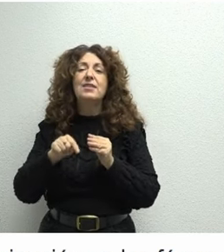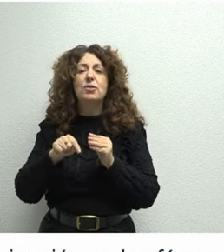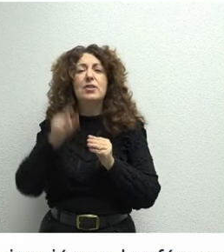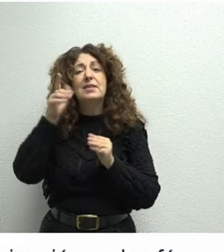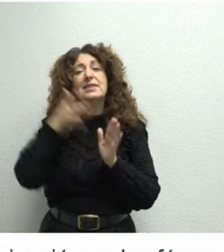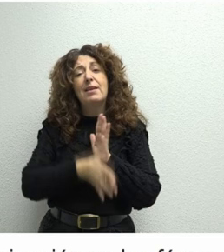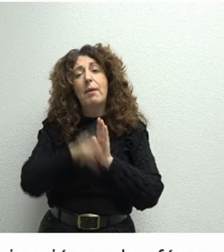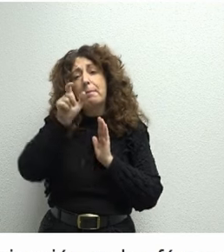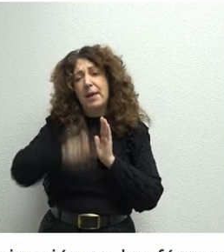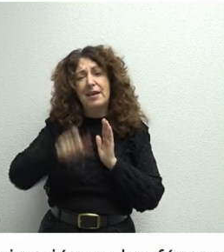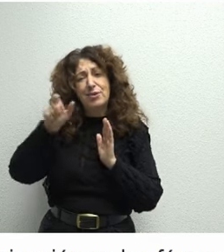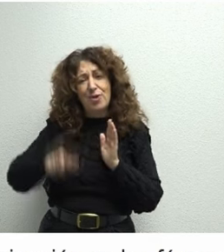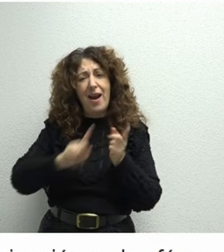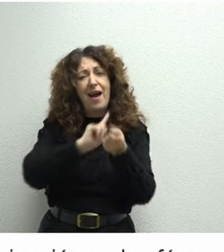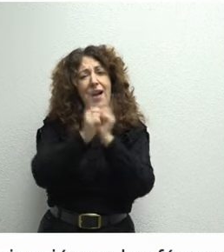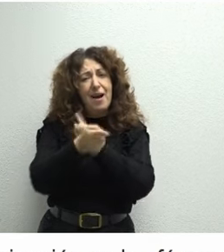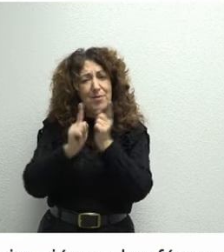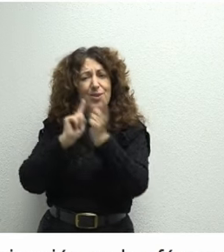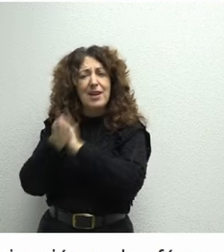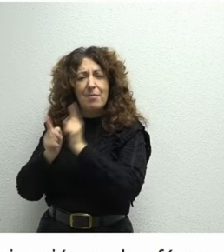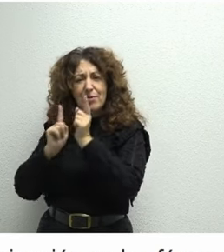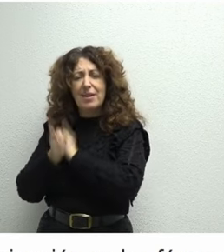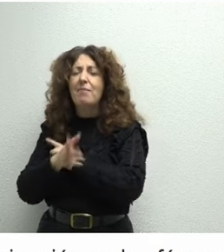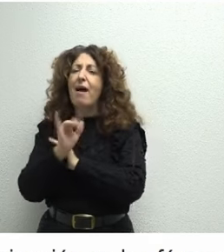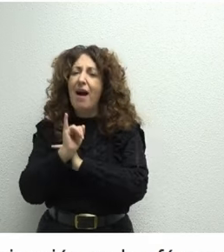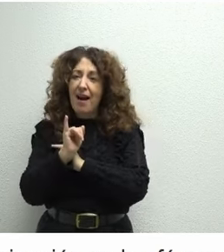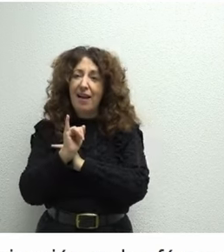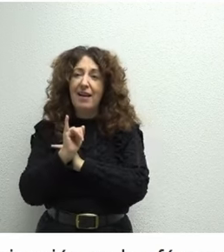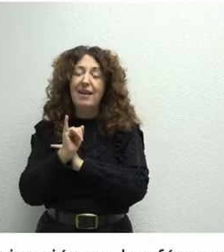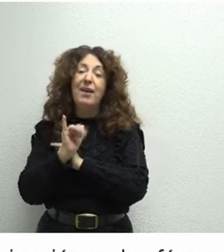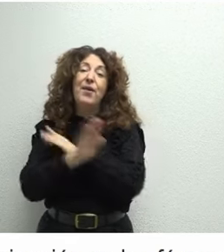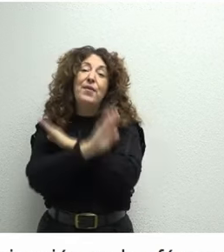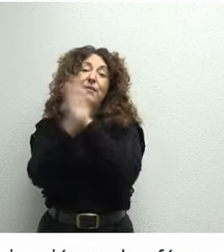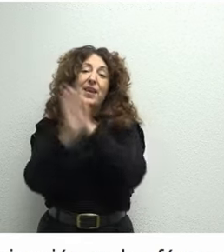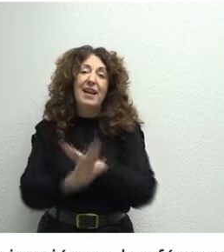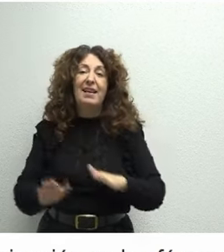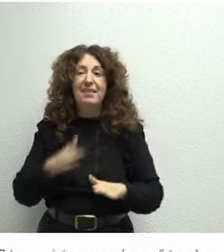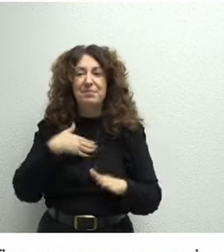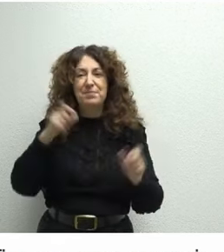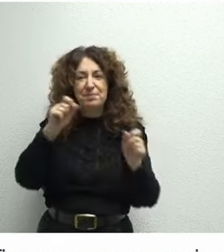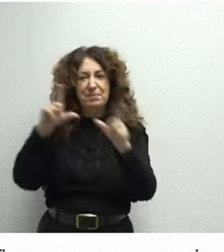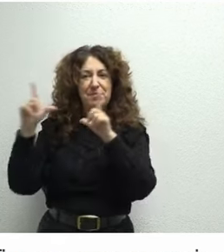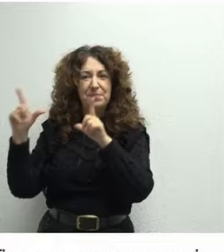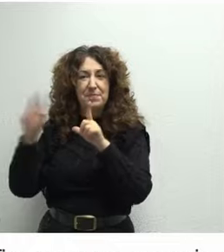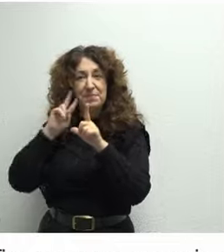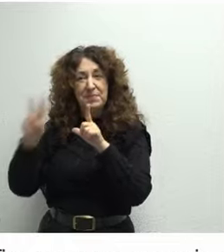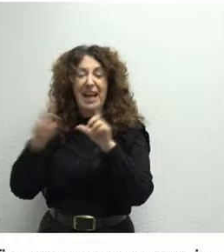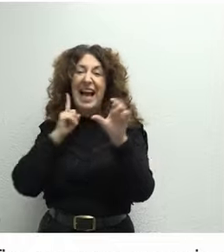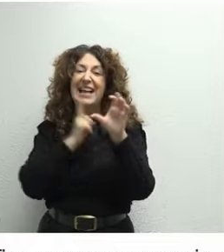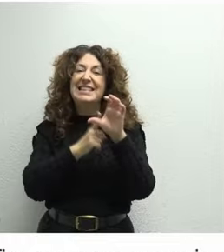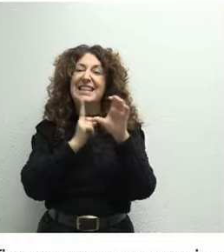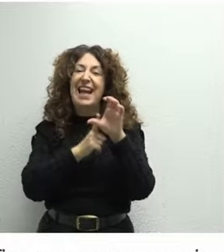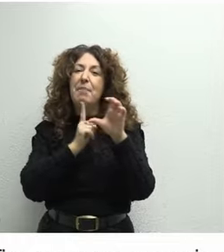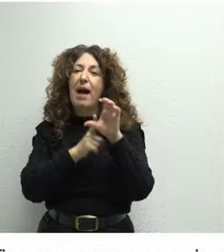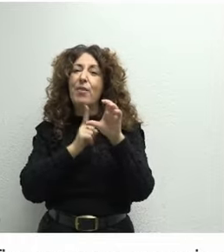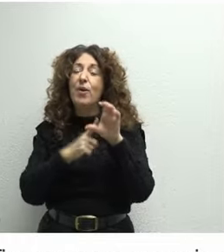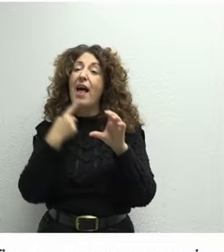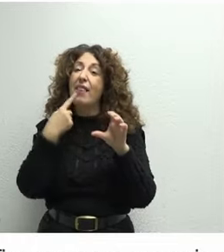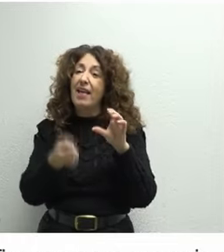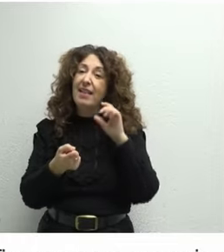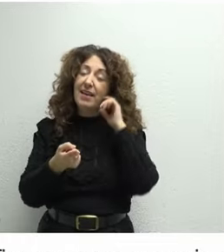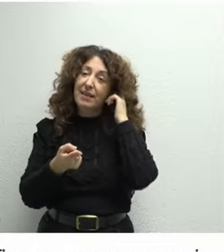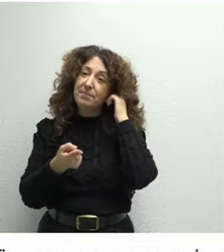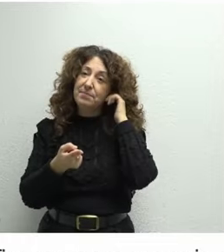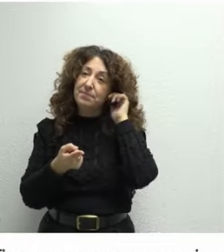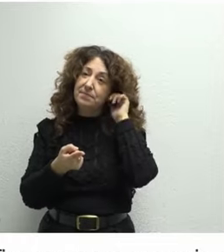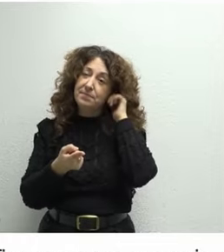en las personas no y ya para finalizar me gusta poner estra presentación bueno ahy esta extremadura simplemente decir que para